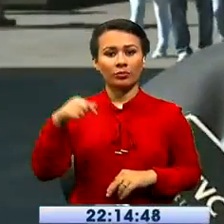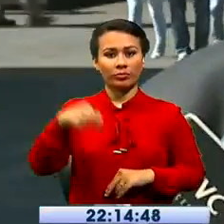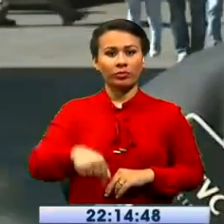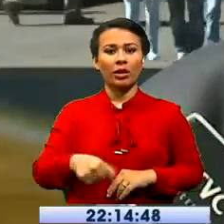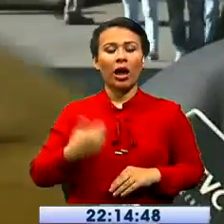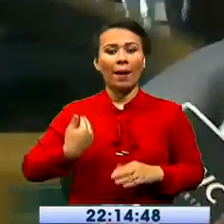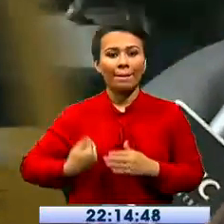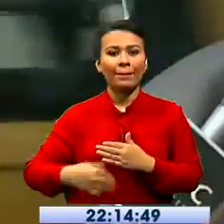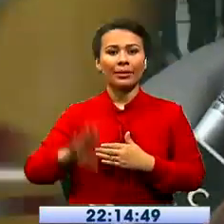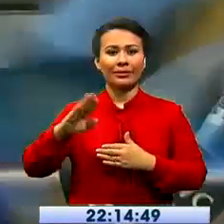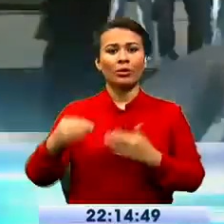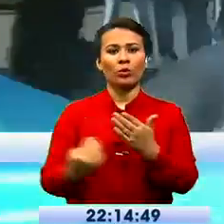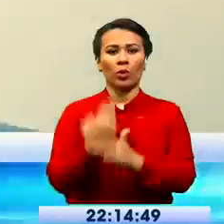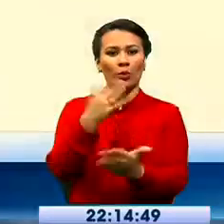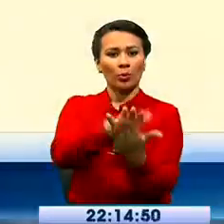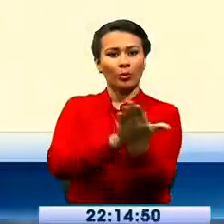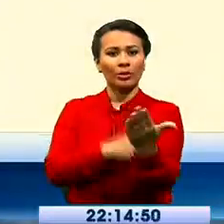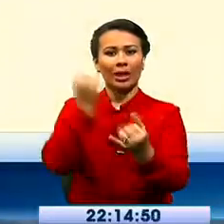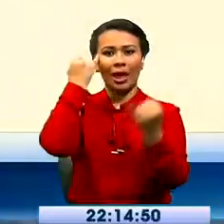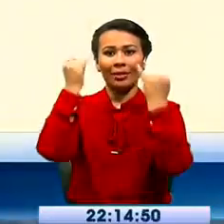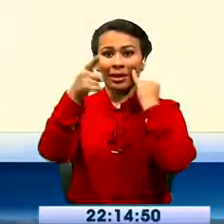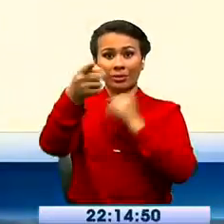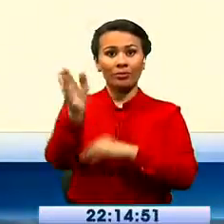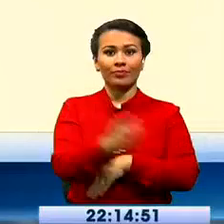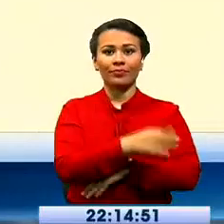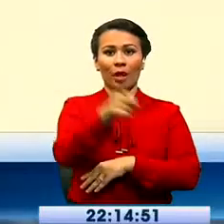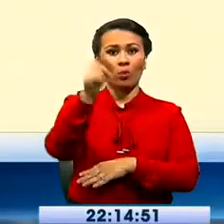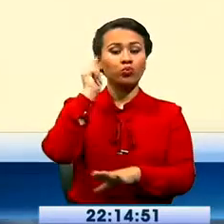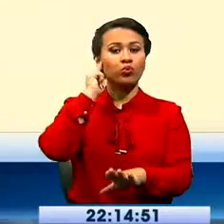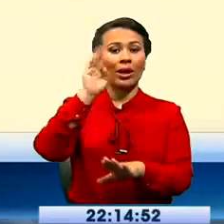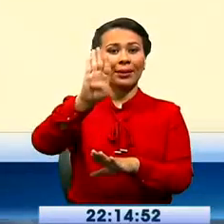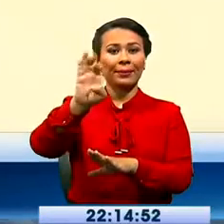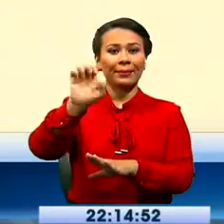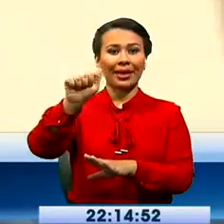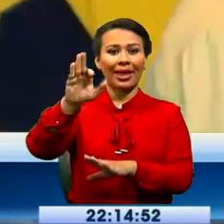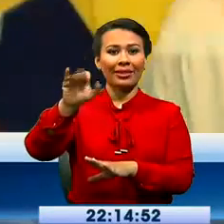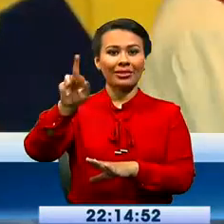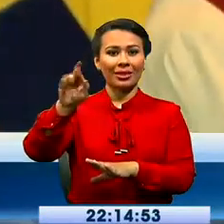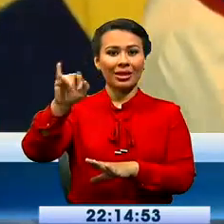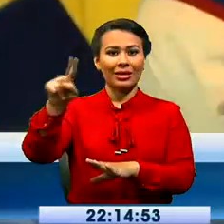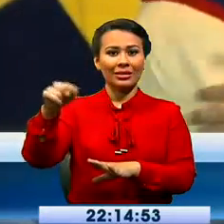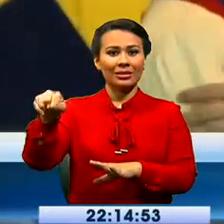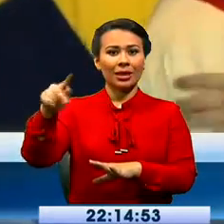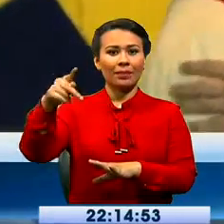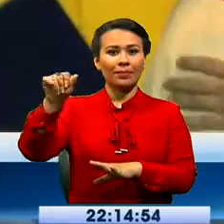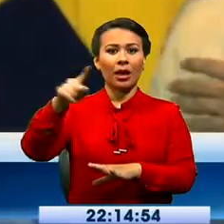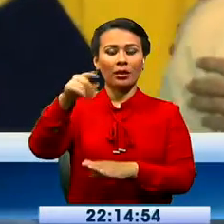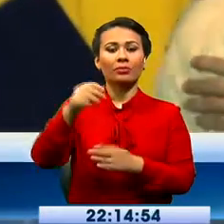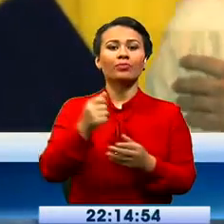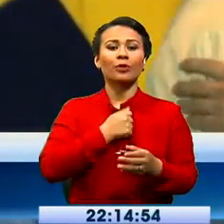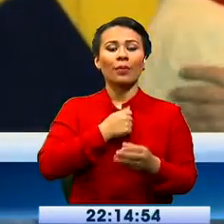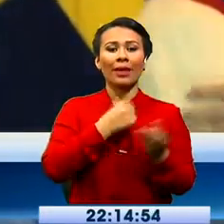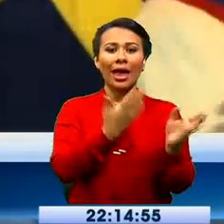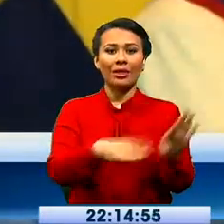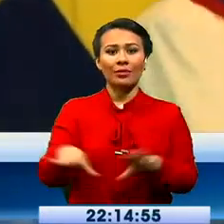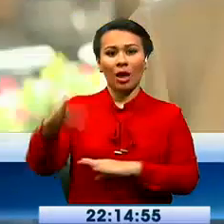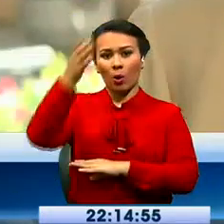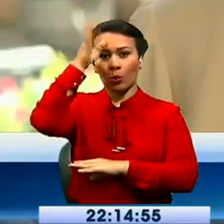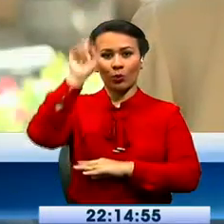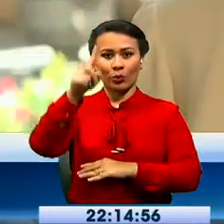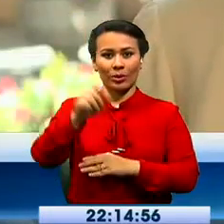de partida para nuevos proyectos. Beatriz Parra es la ganadora en la categoría de creaciones, realizaciones o actividades a favor de la